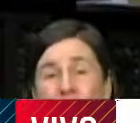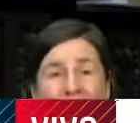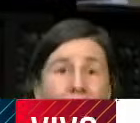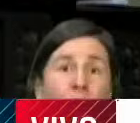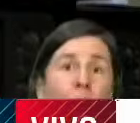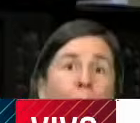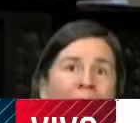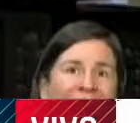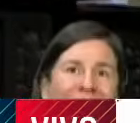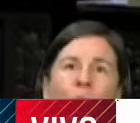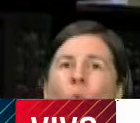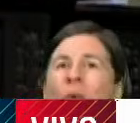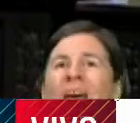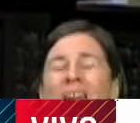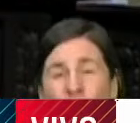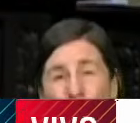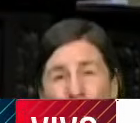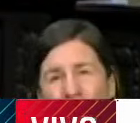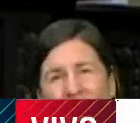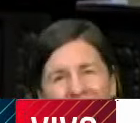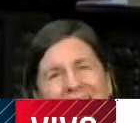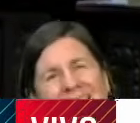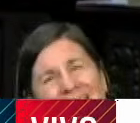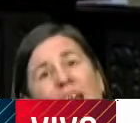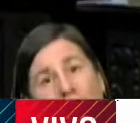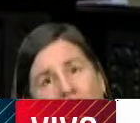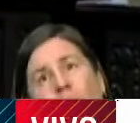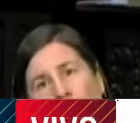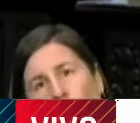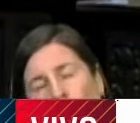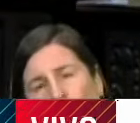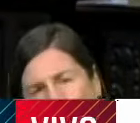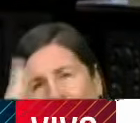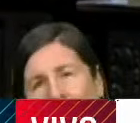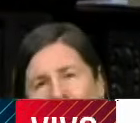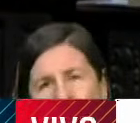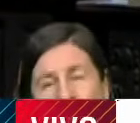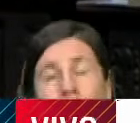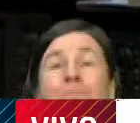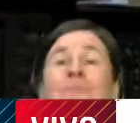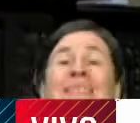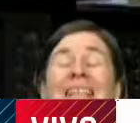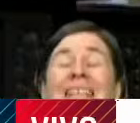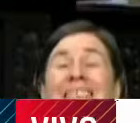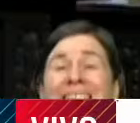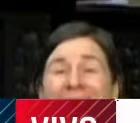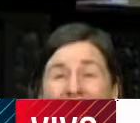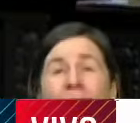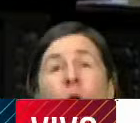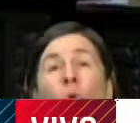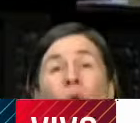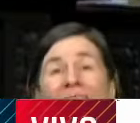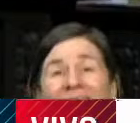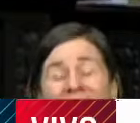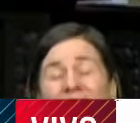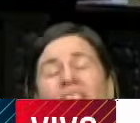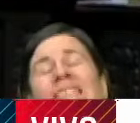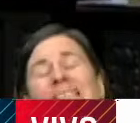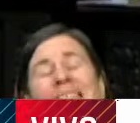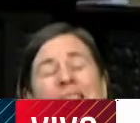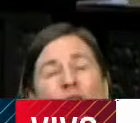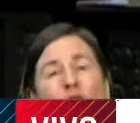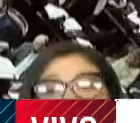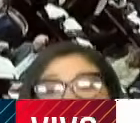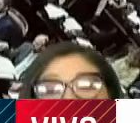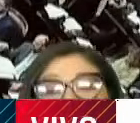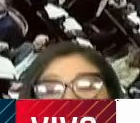ayudó a quién, todo eso, no solo que estuvo a la mañana viendo quién entraba al recinto, sino a la noche cómo votaban. La verdad que no los dejas en paz vos a los No lo